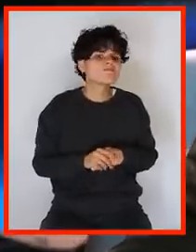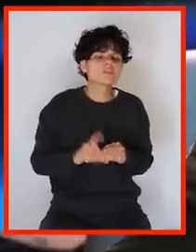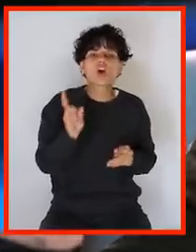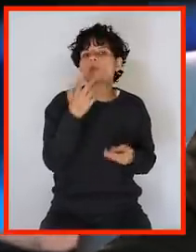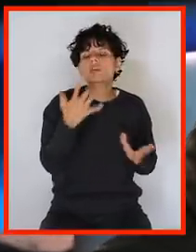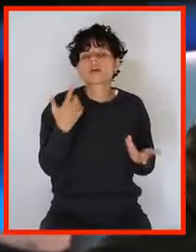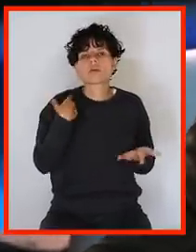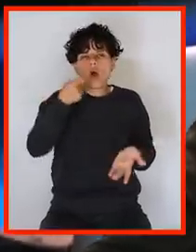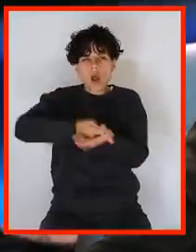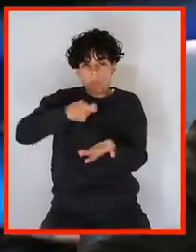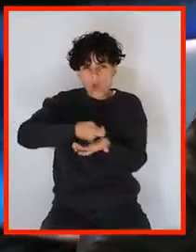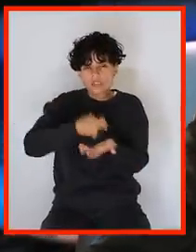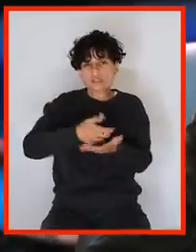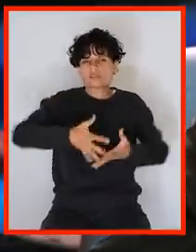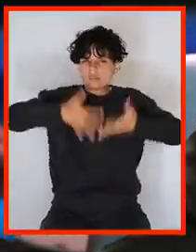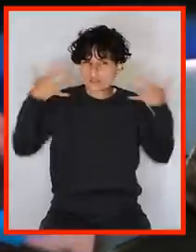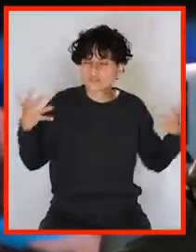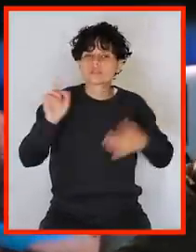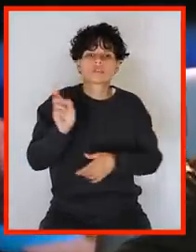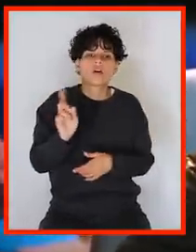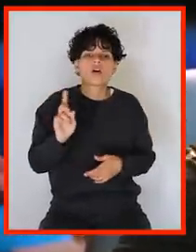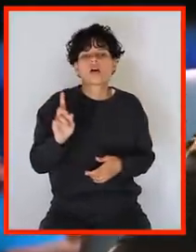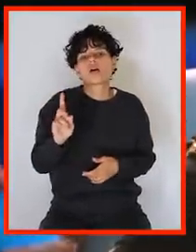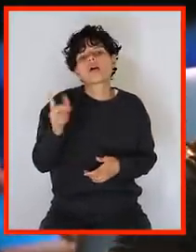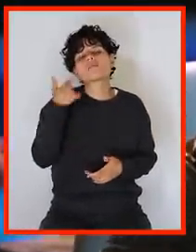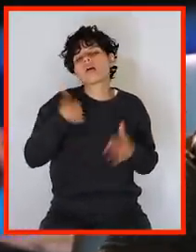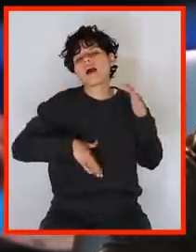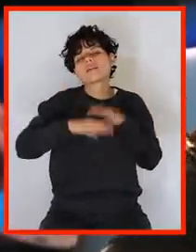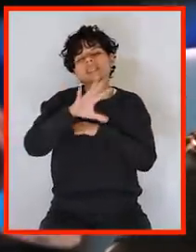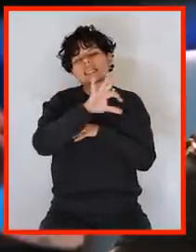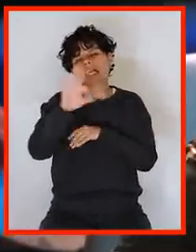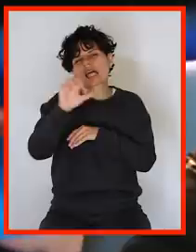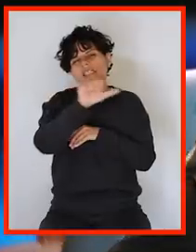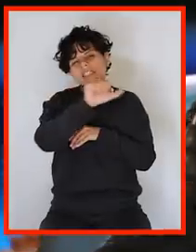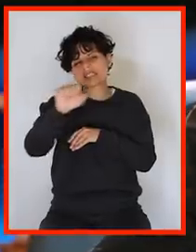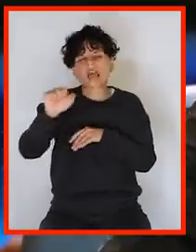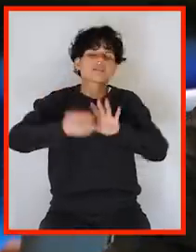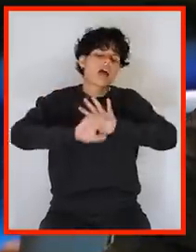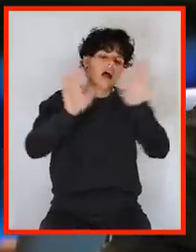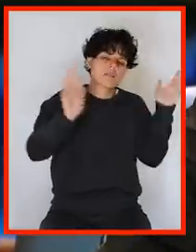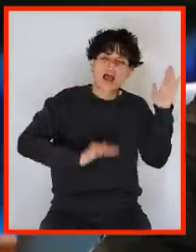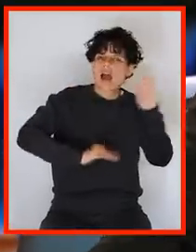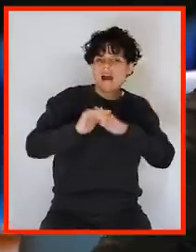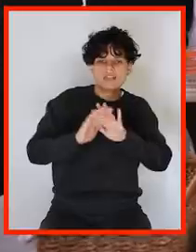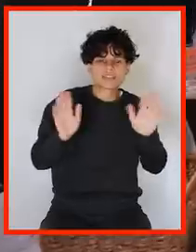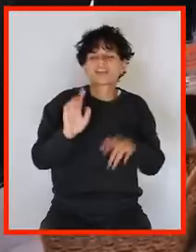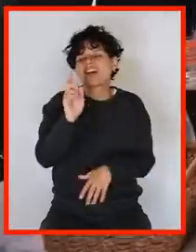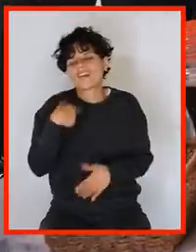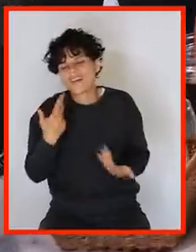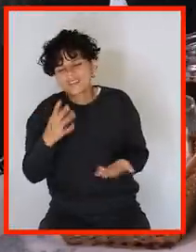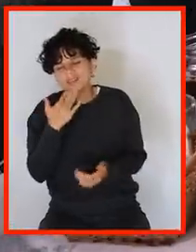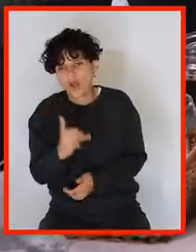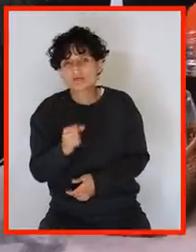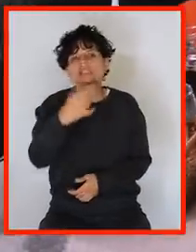verdad no apostamos como tanto, ¿cachai? Puta... 500, 600 lucas, weón. Y jugamos,